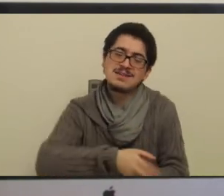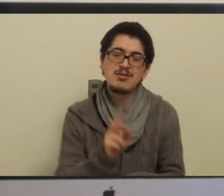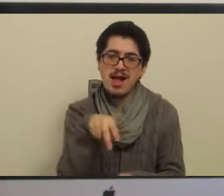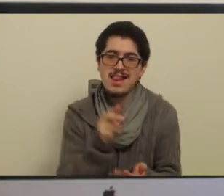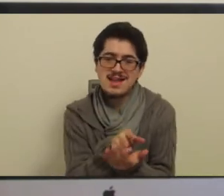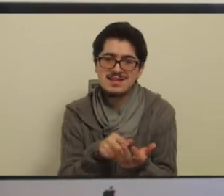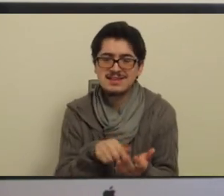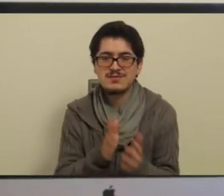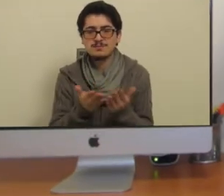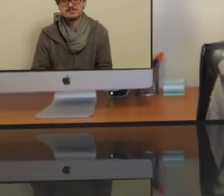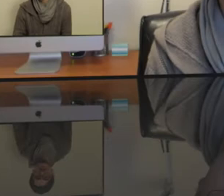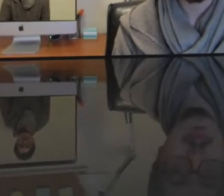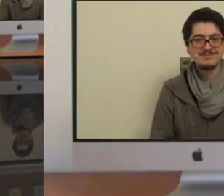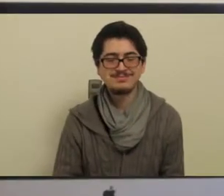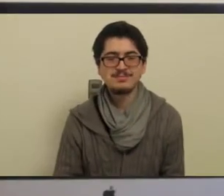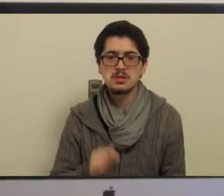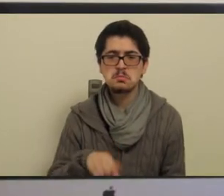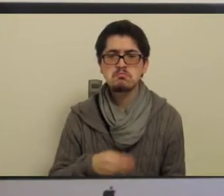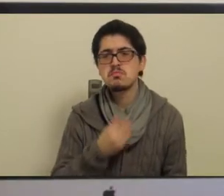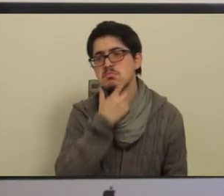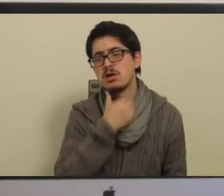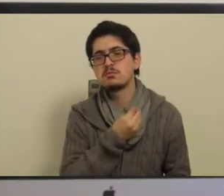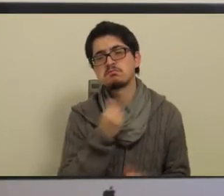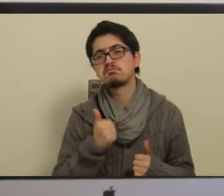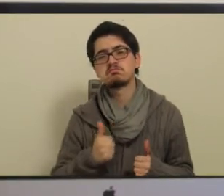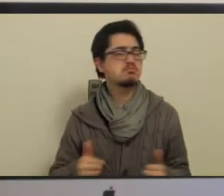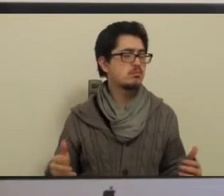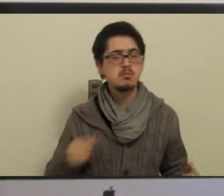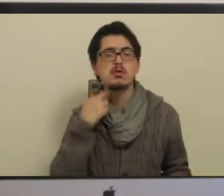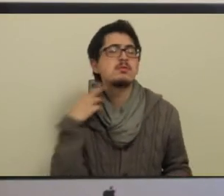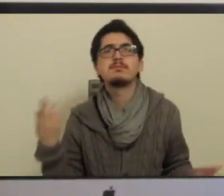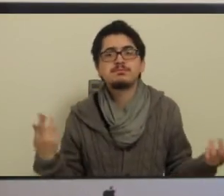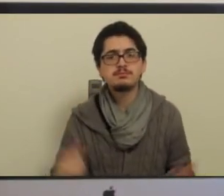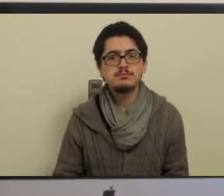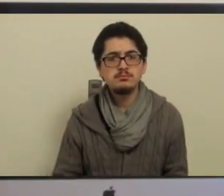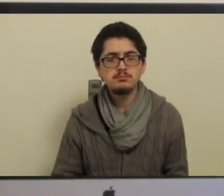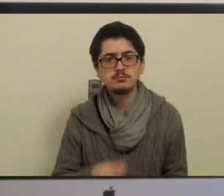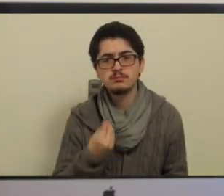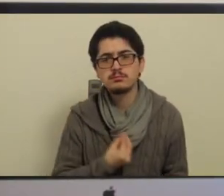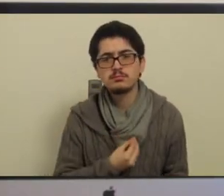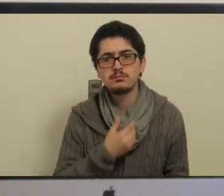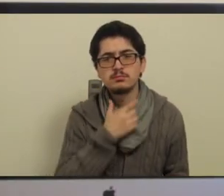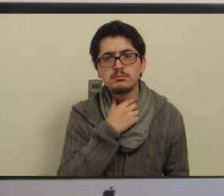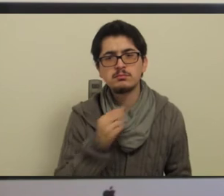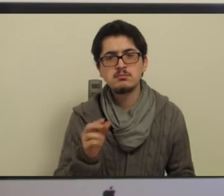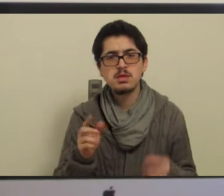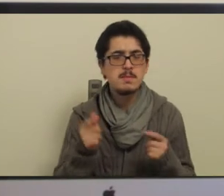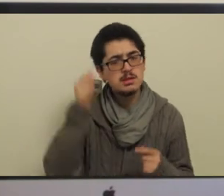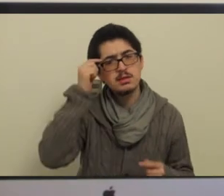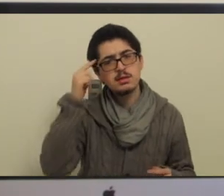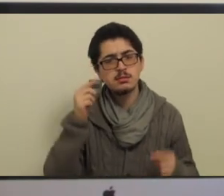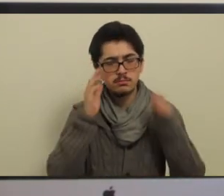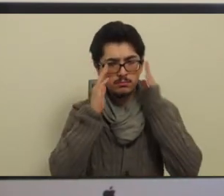te invito a leer este libro. Este libro sin duda me encantó y lo digo porque voy a ser bastante objetivo para que